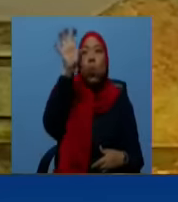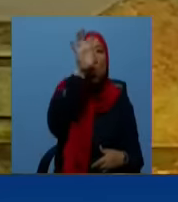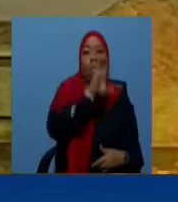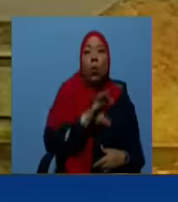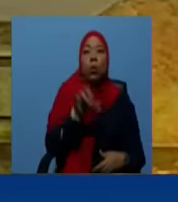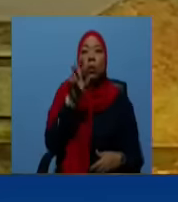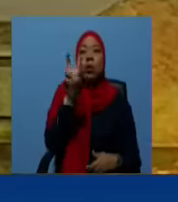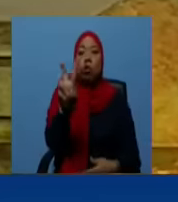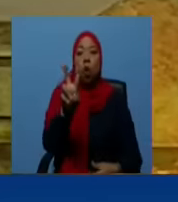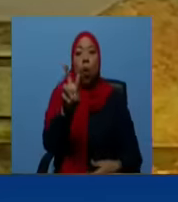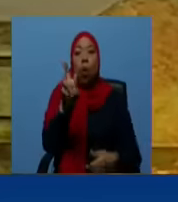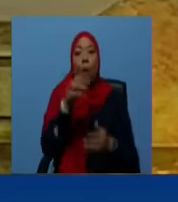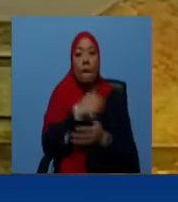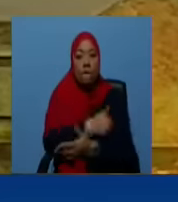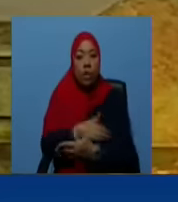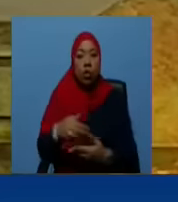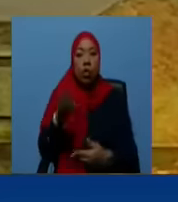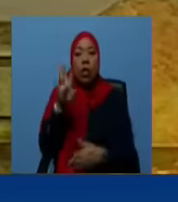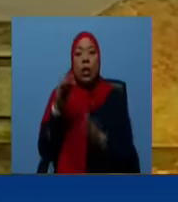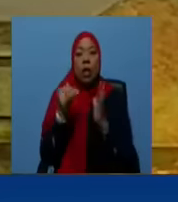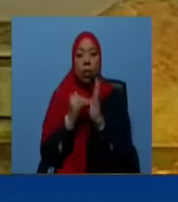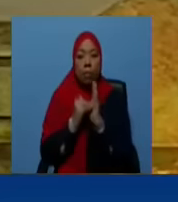casi 2.500.000 venezolanos.